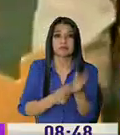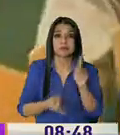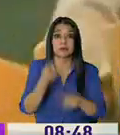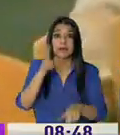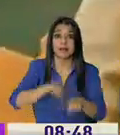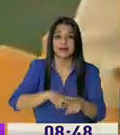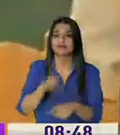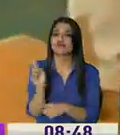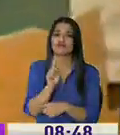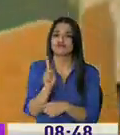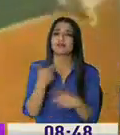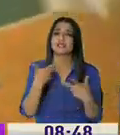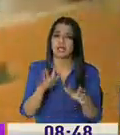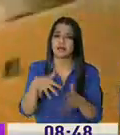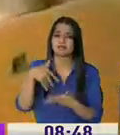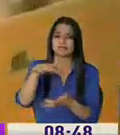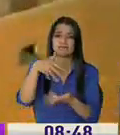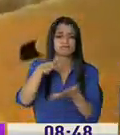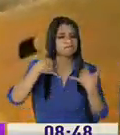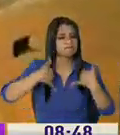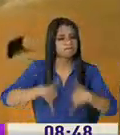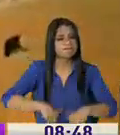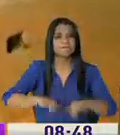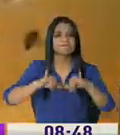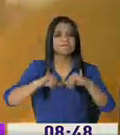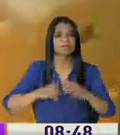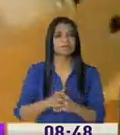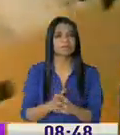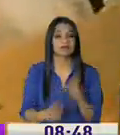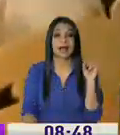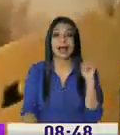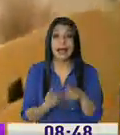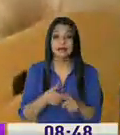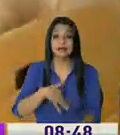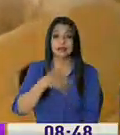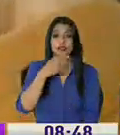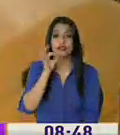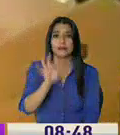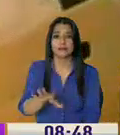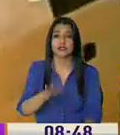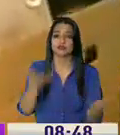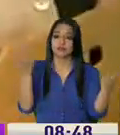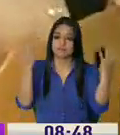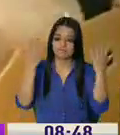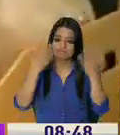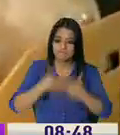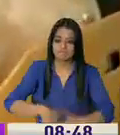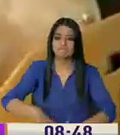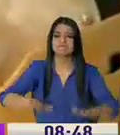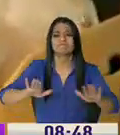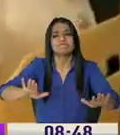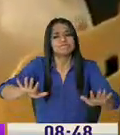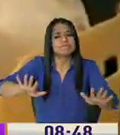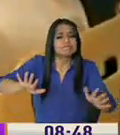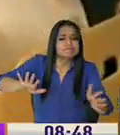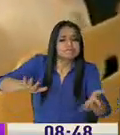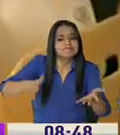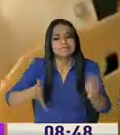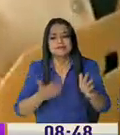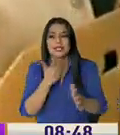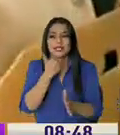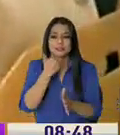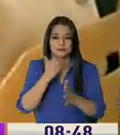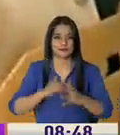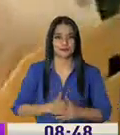vez que lo hacemos y lo vamos a seguir haciendo hasta que esta pandemia termine al